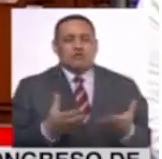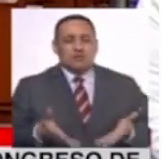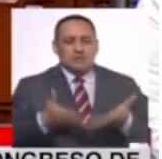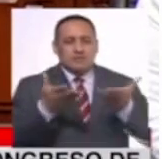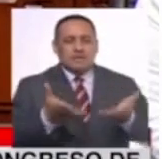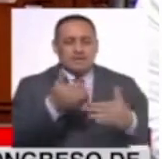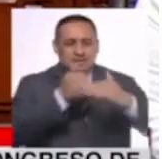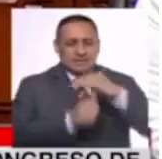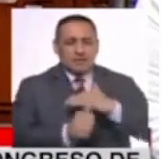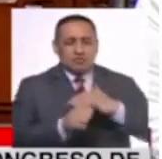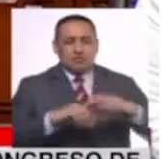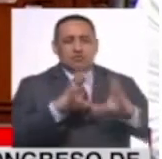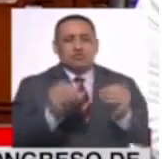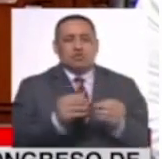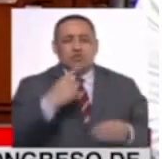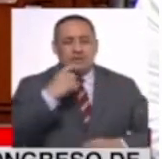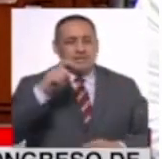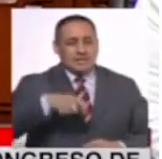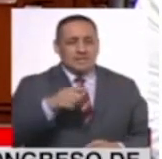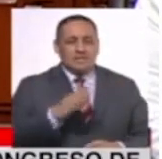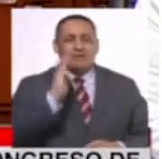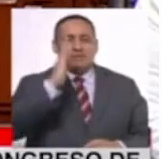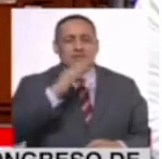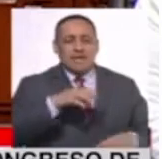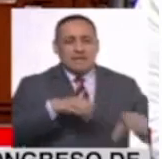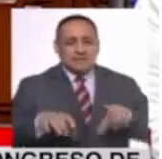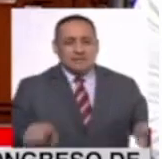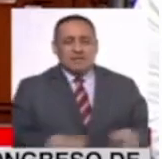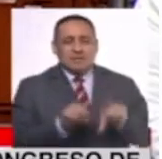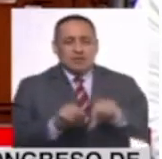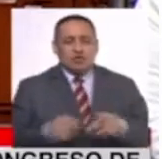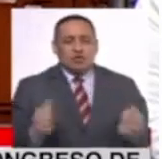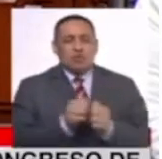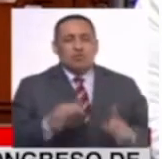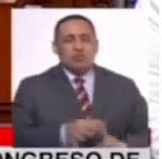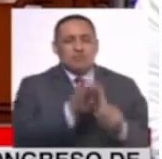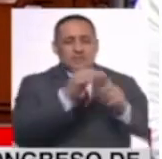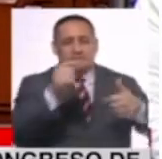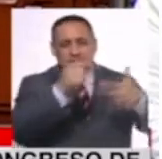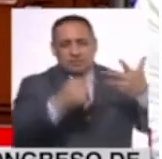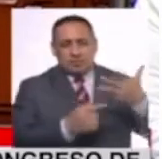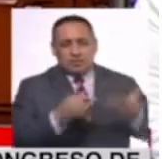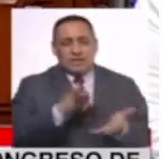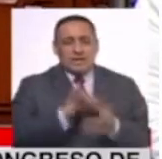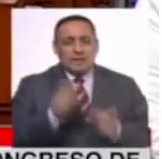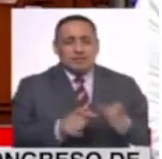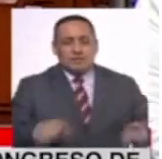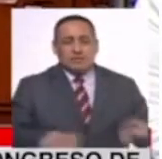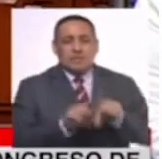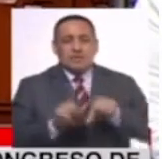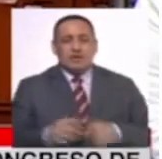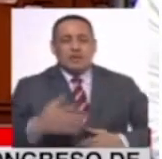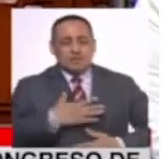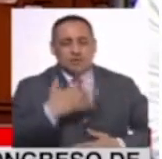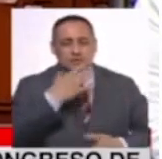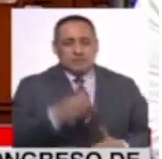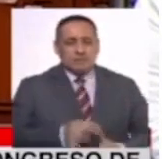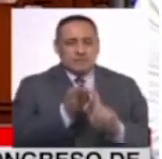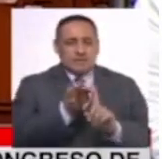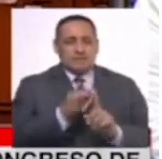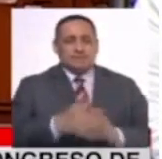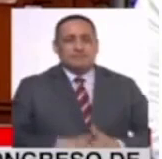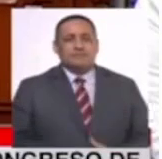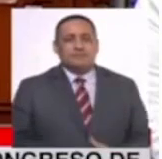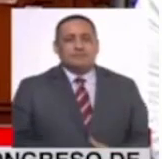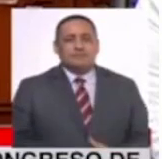¿no? Dentro de lo que corresponde y se debe hacer conforme a los principios que las personas tienen y a los míos en particular.